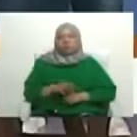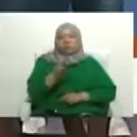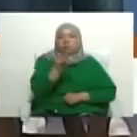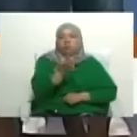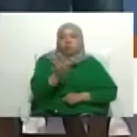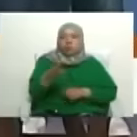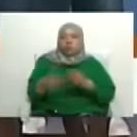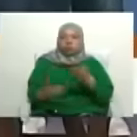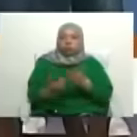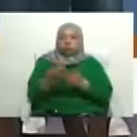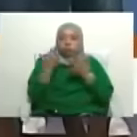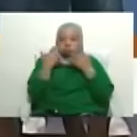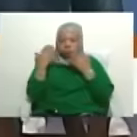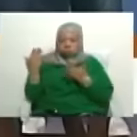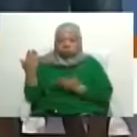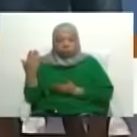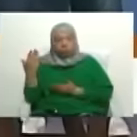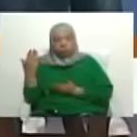después.